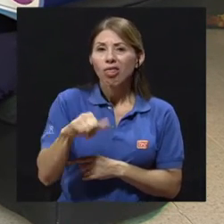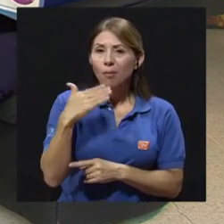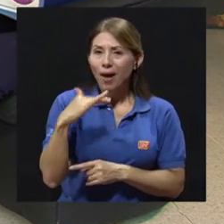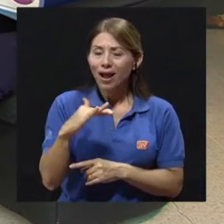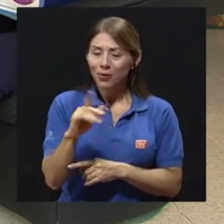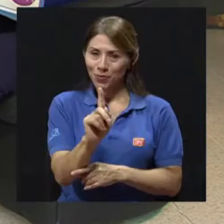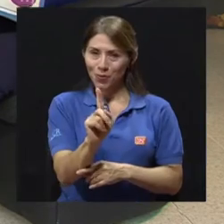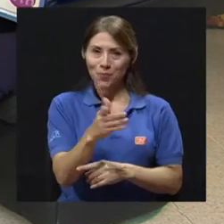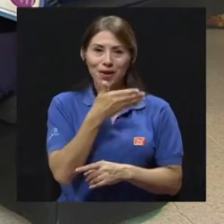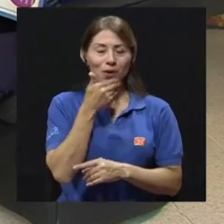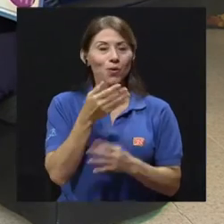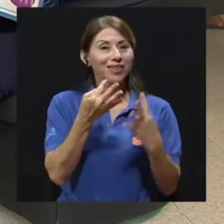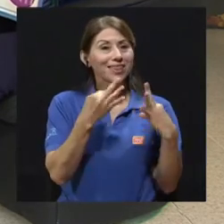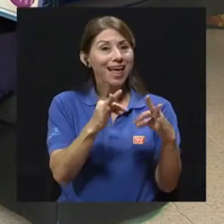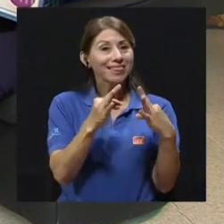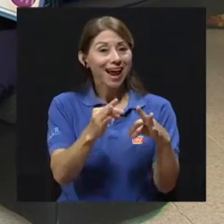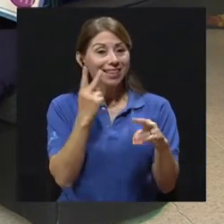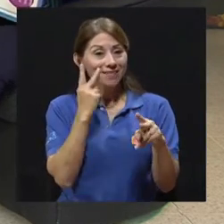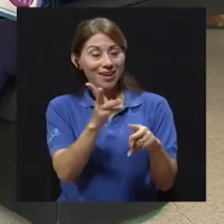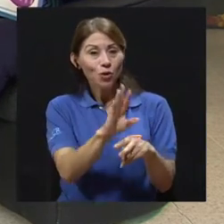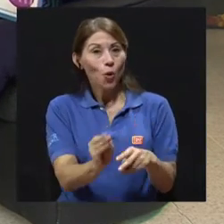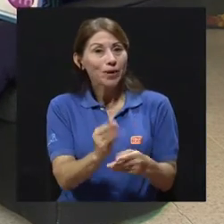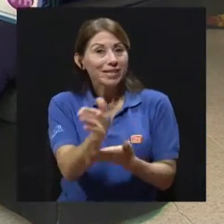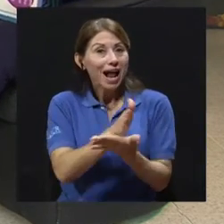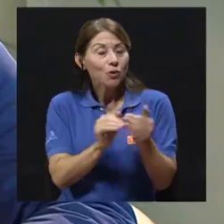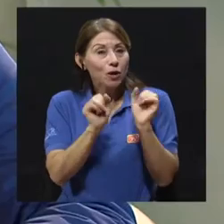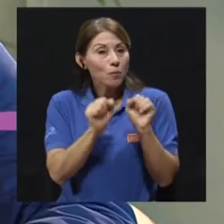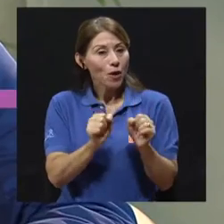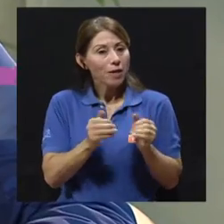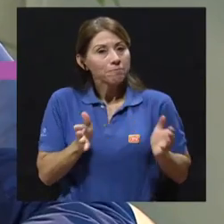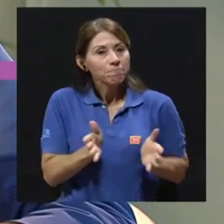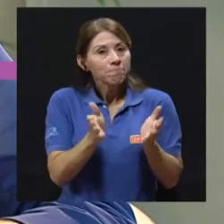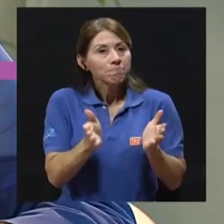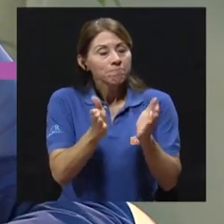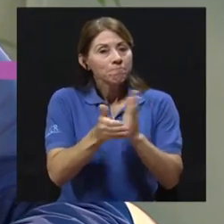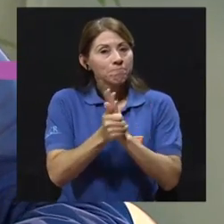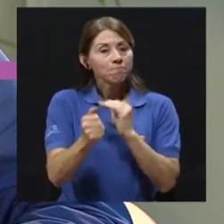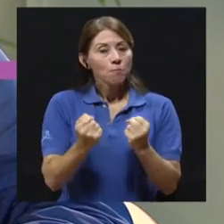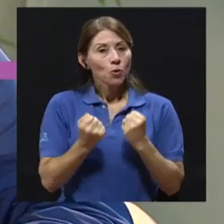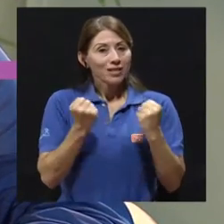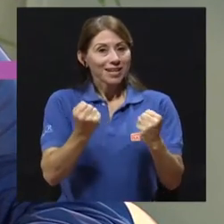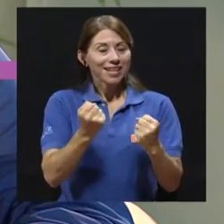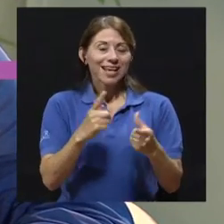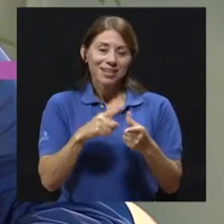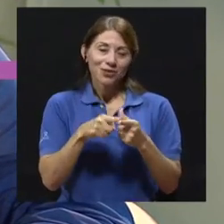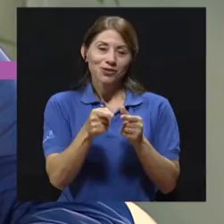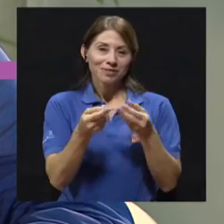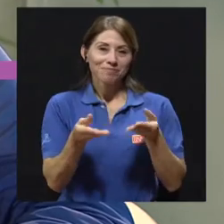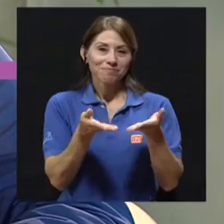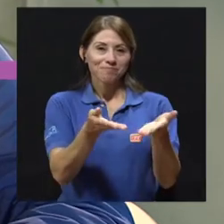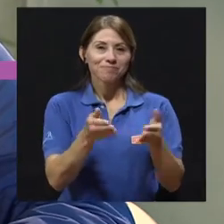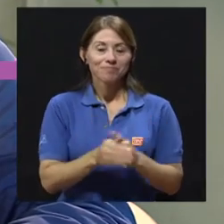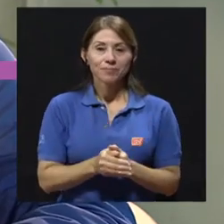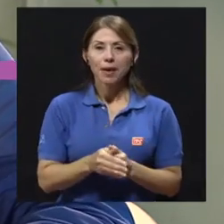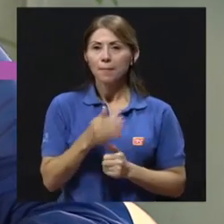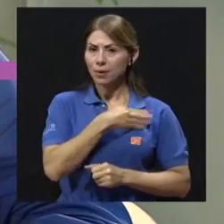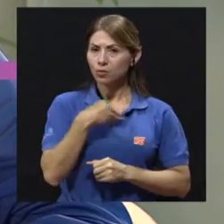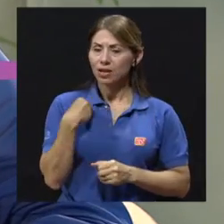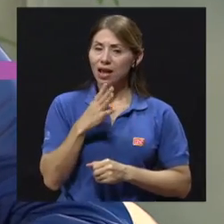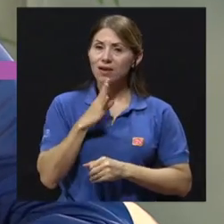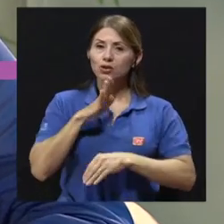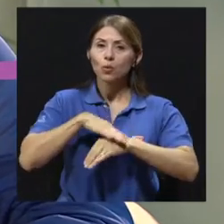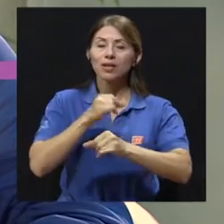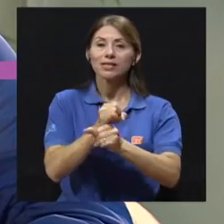de potencializar otras cosas en ellos. Uh-huh. Y también, Rita, me gustaría hablar un poco del Instituto Costarricense sobre